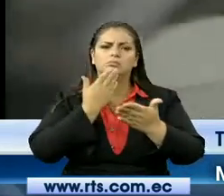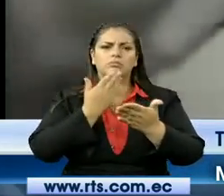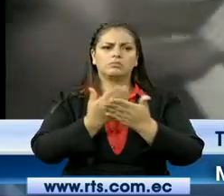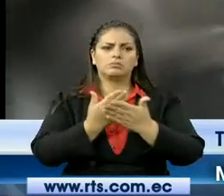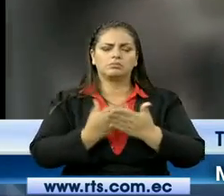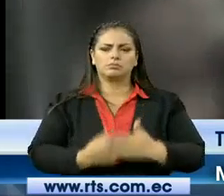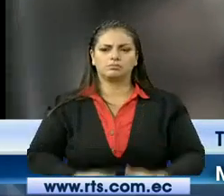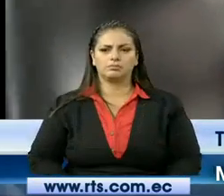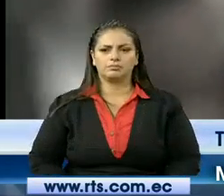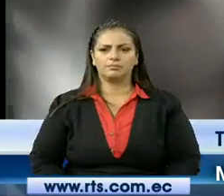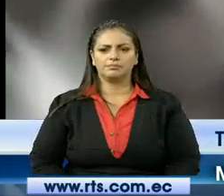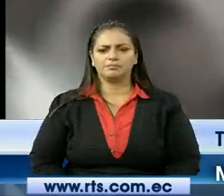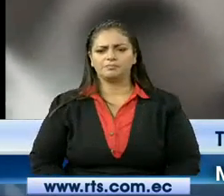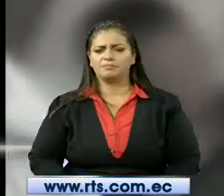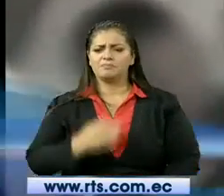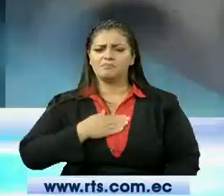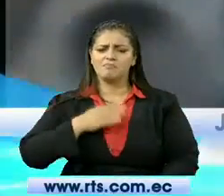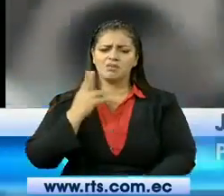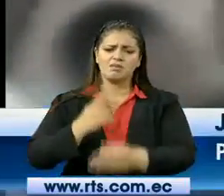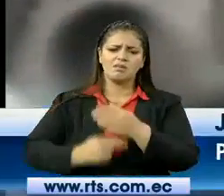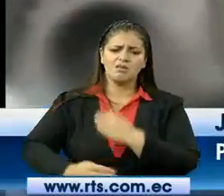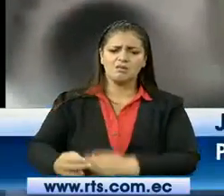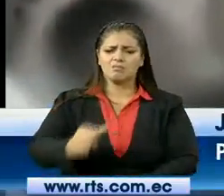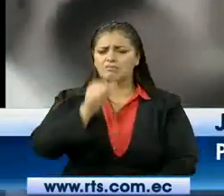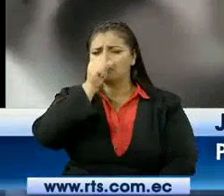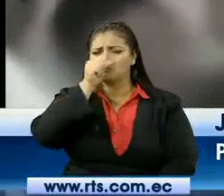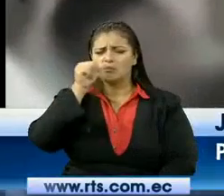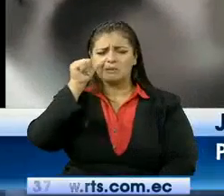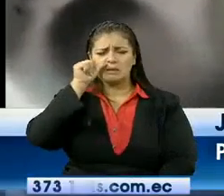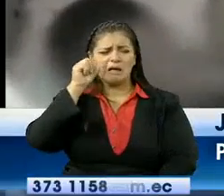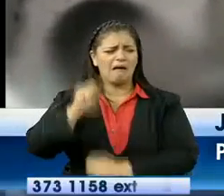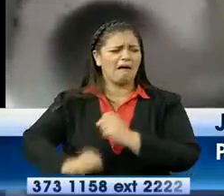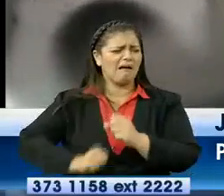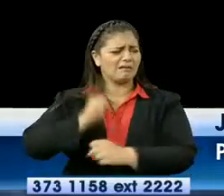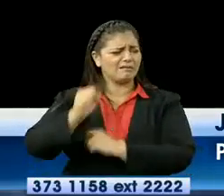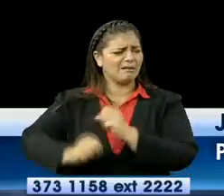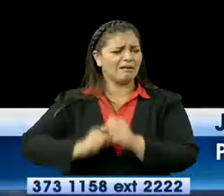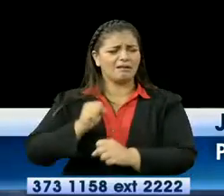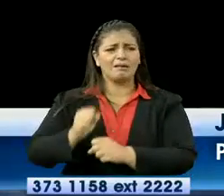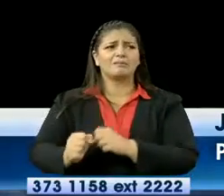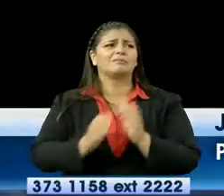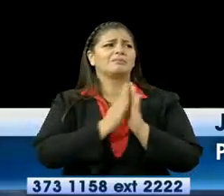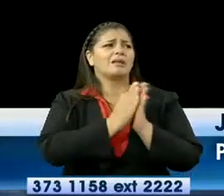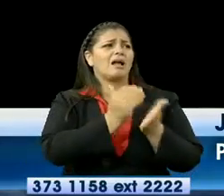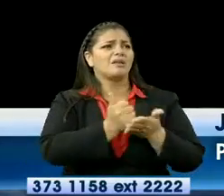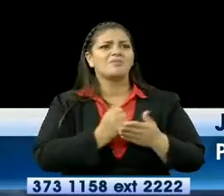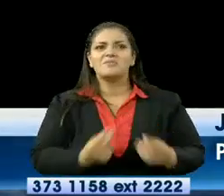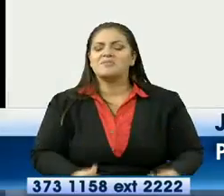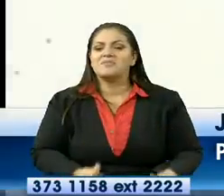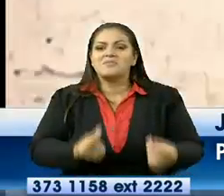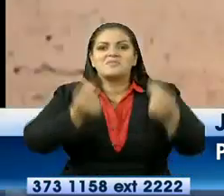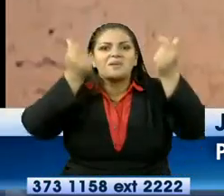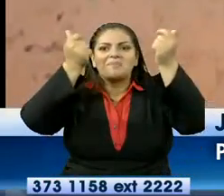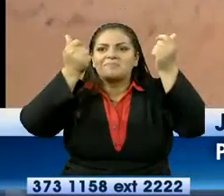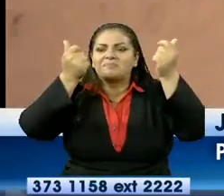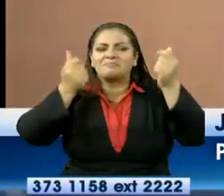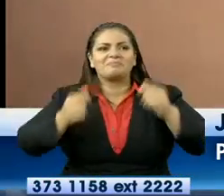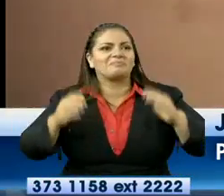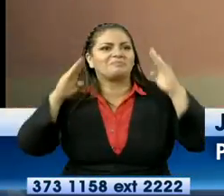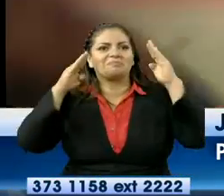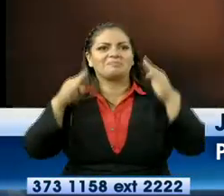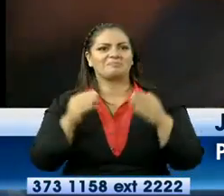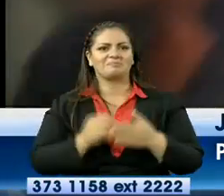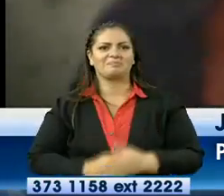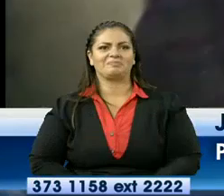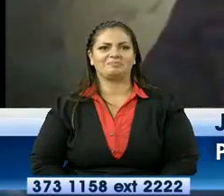escuchen y vean que cuando uno clama, Dios responde y el resto se mueve por añadidura. Juan Carlos inicia una